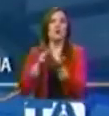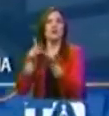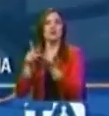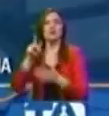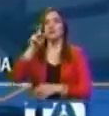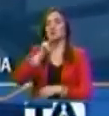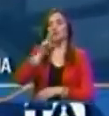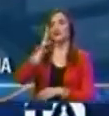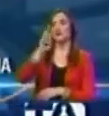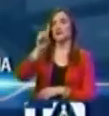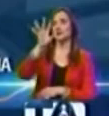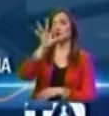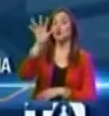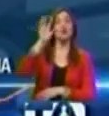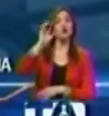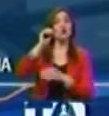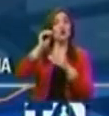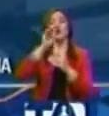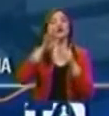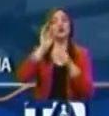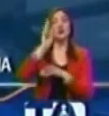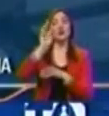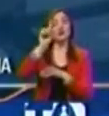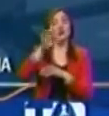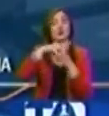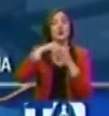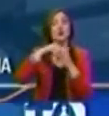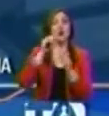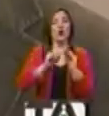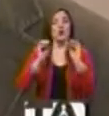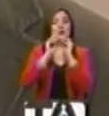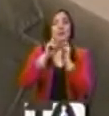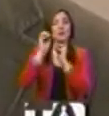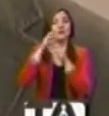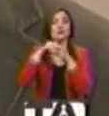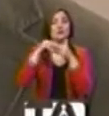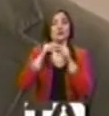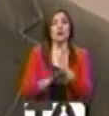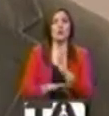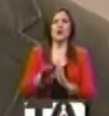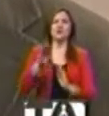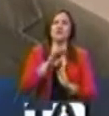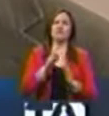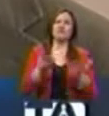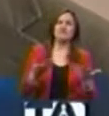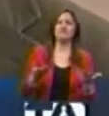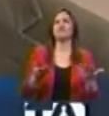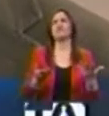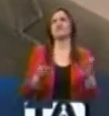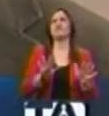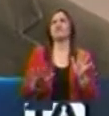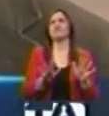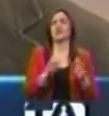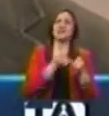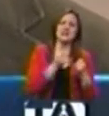que cancelar $61, es decir, un incremento de $20. La mayoría de los incrementos están en un rango de entre